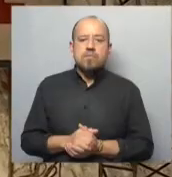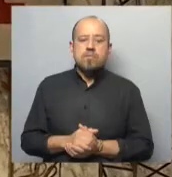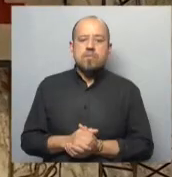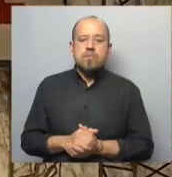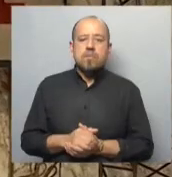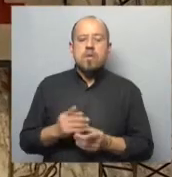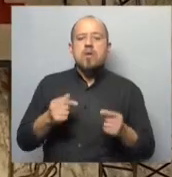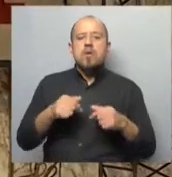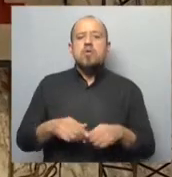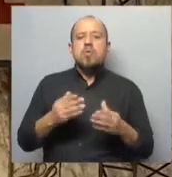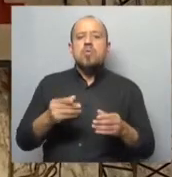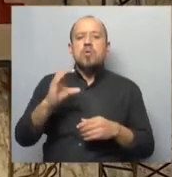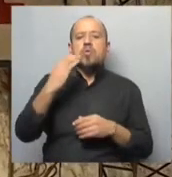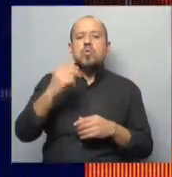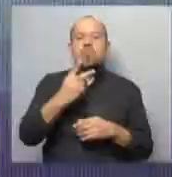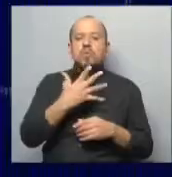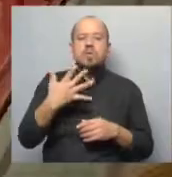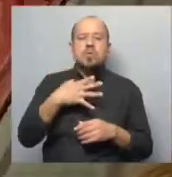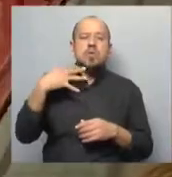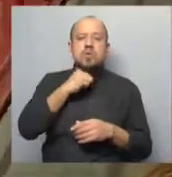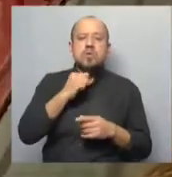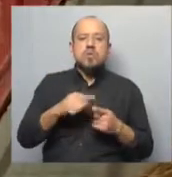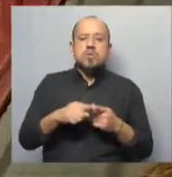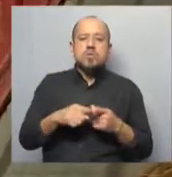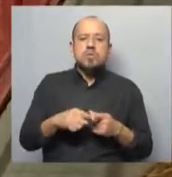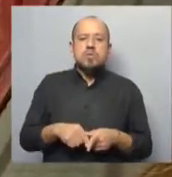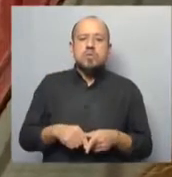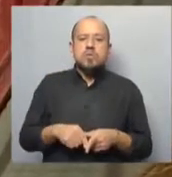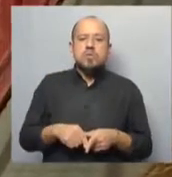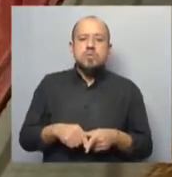Daniel, ¿cómo surgió el Club 25 de Agosto? Bueno, el club surgió